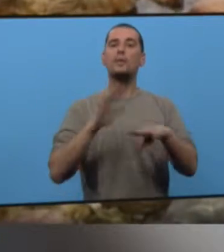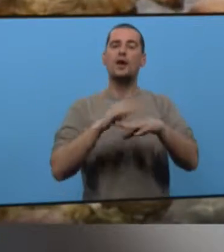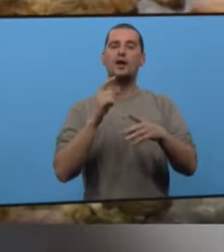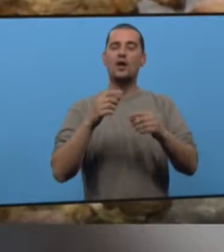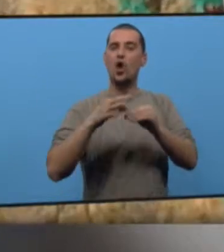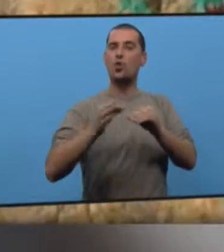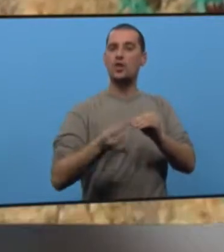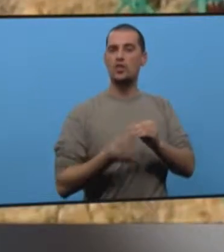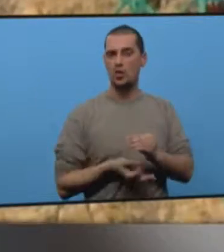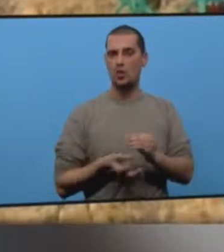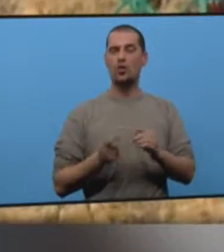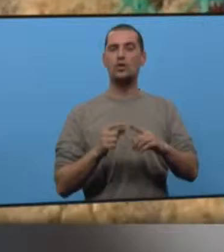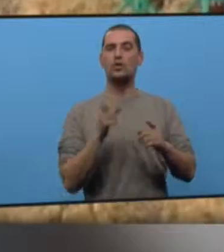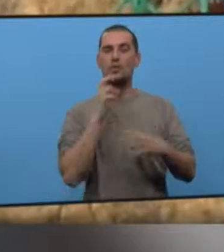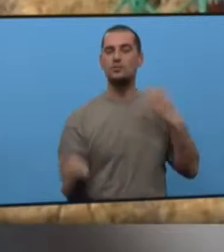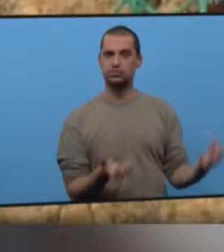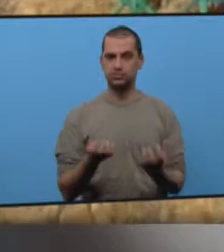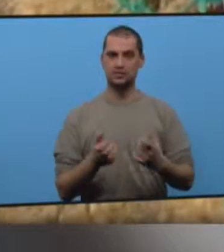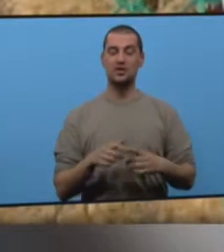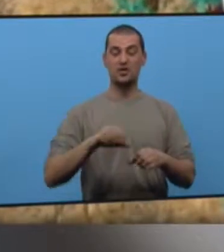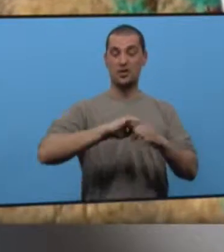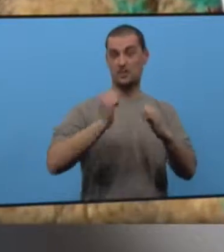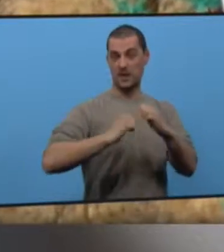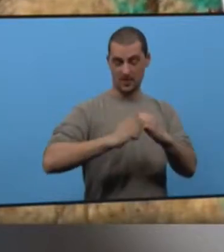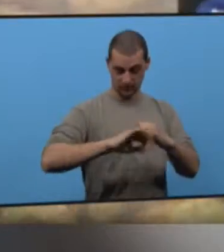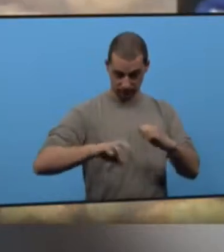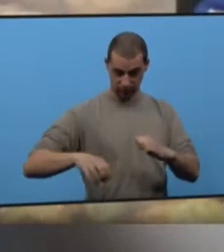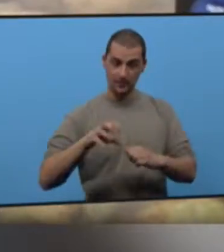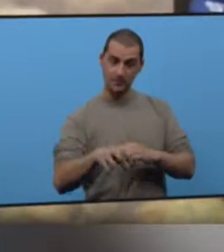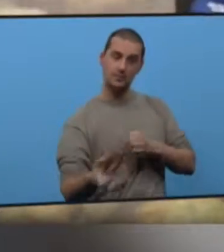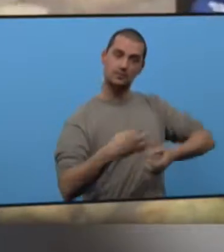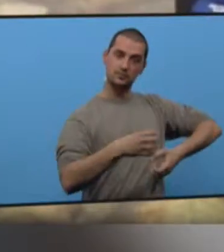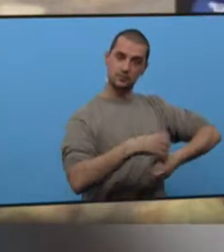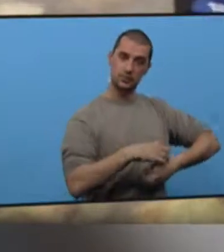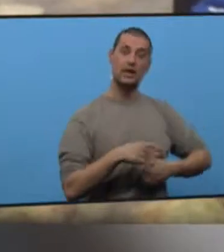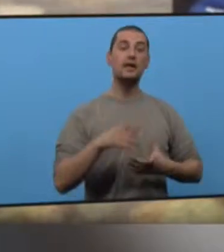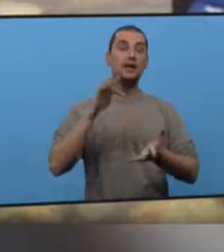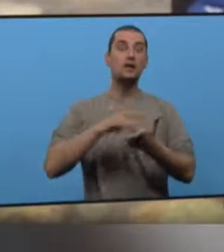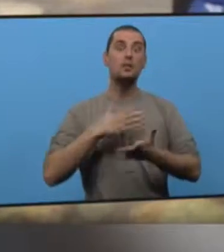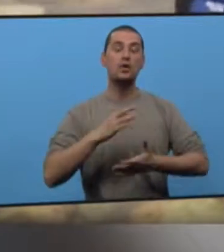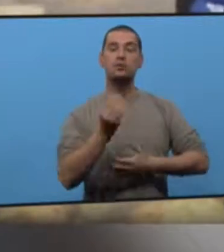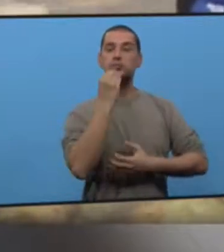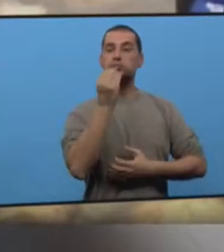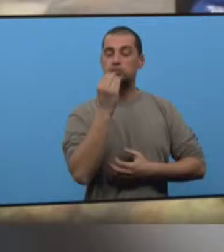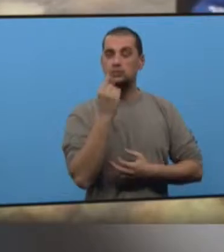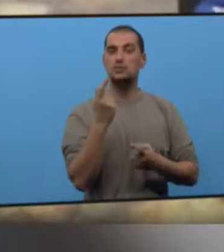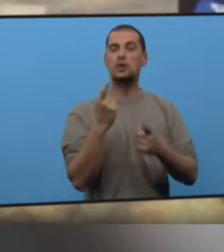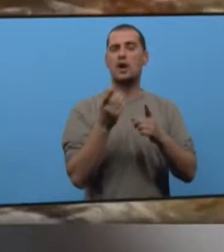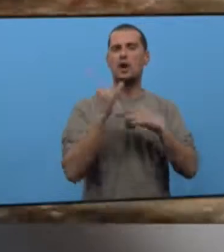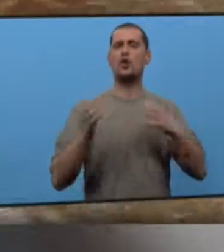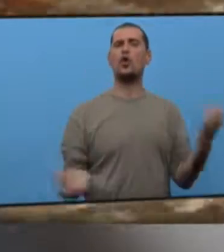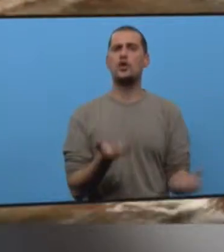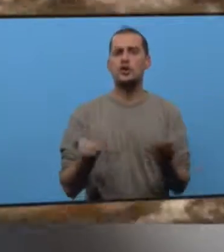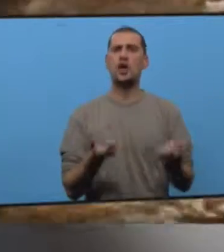de preparación do ourizo, que se recollen nas rochas da costa de Lugo. A cita inclúe unhas xornadas técnicas nas que participarán cociñeiros